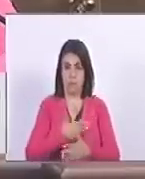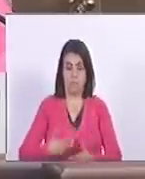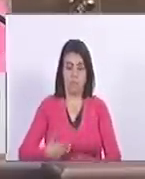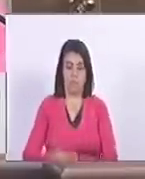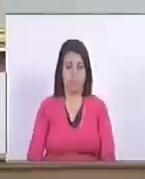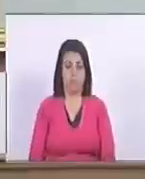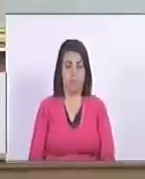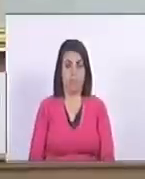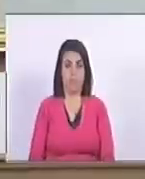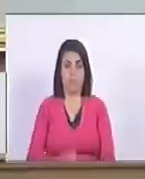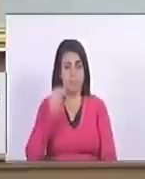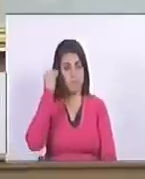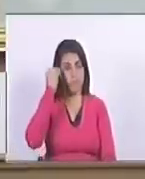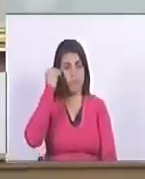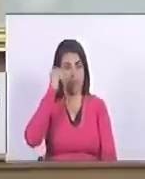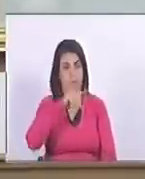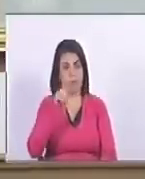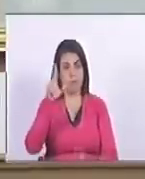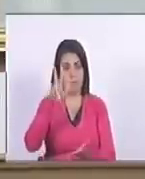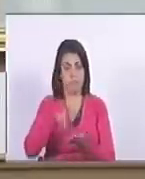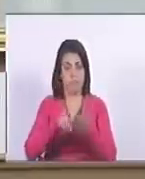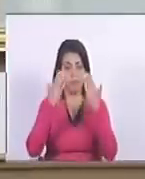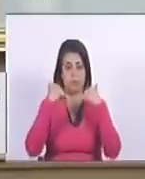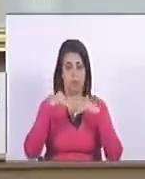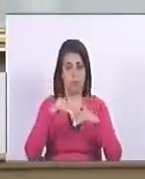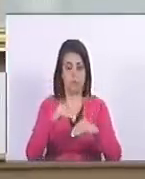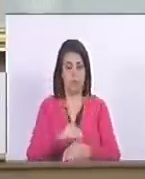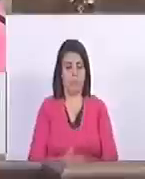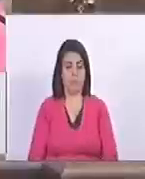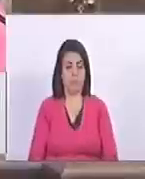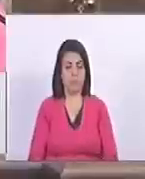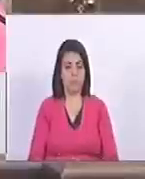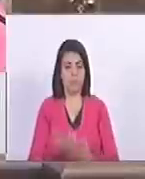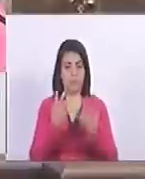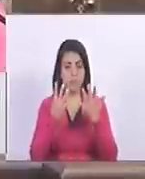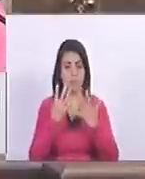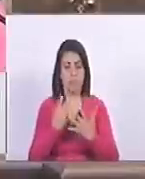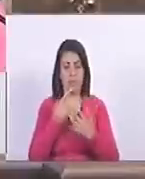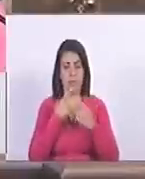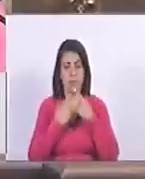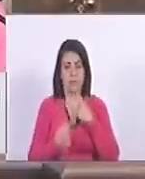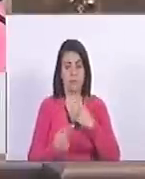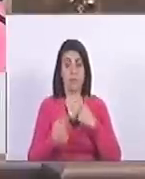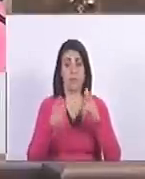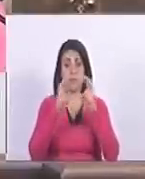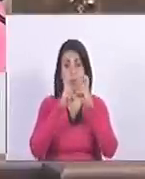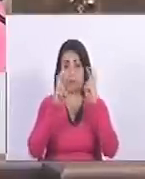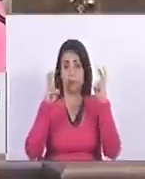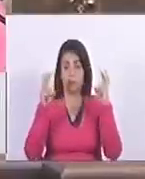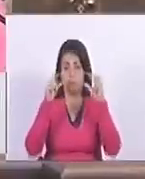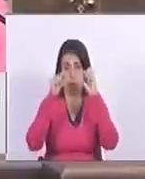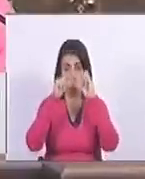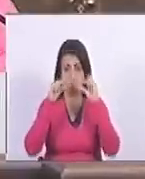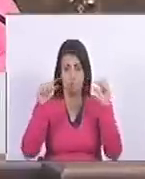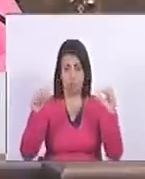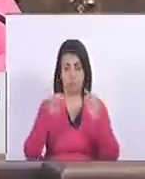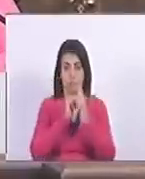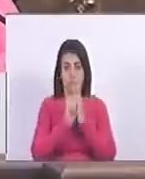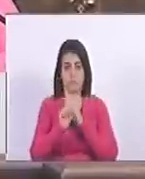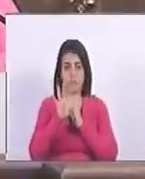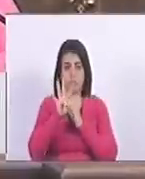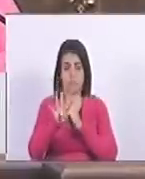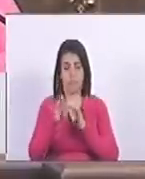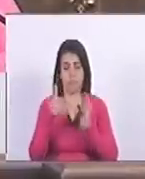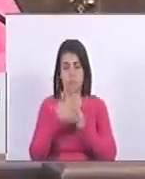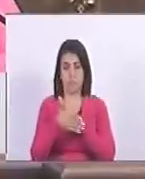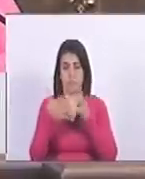presidente. En consideración. Aprobado. Siguiente. Noveno, se propone aprobar sin modificación el epígrafe del artículo 4,